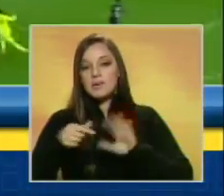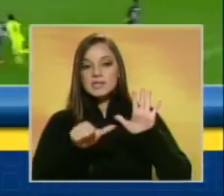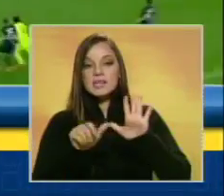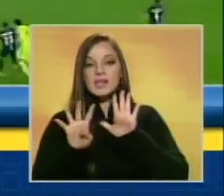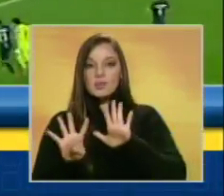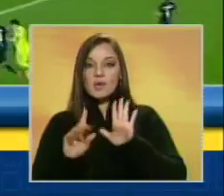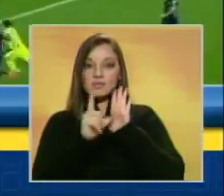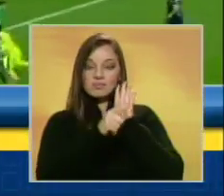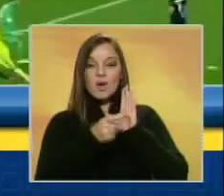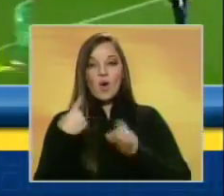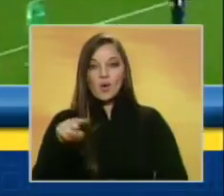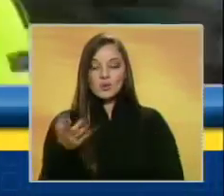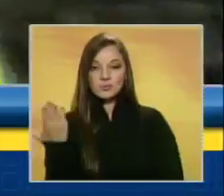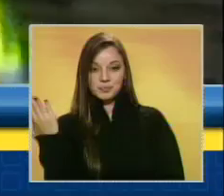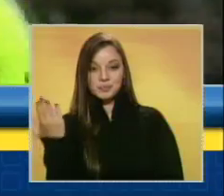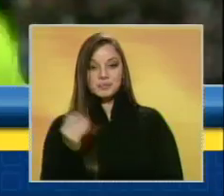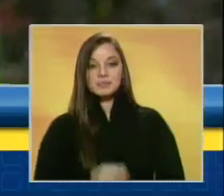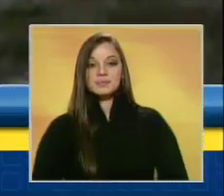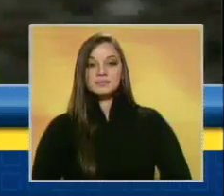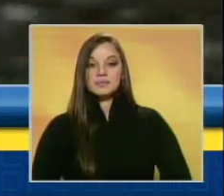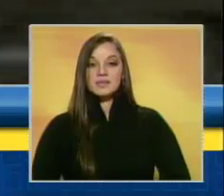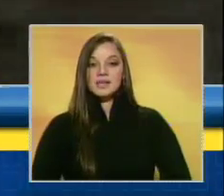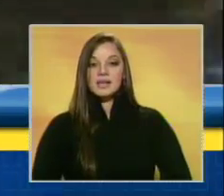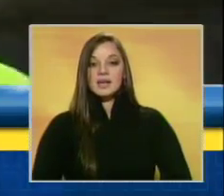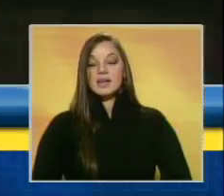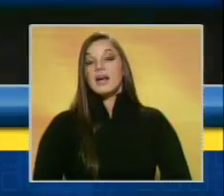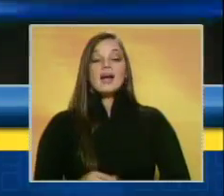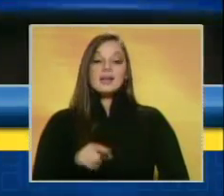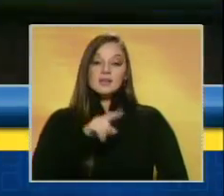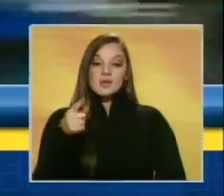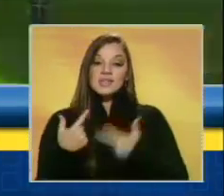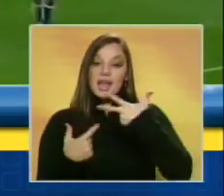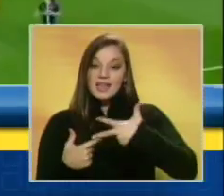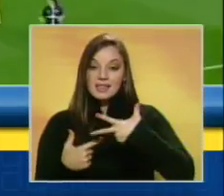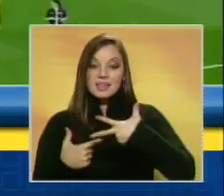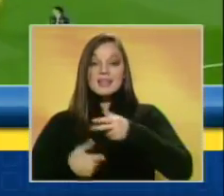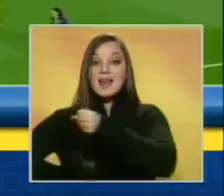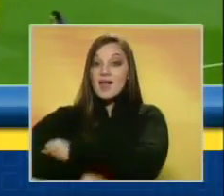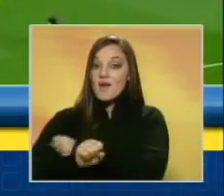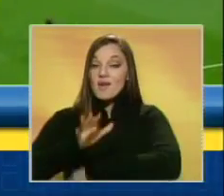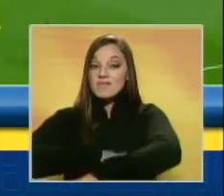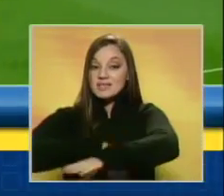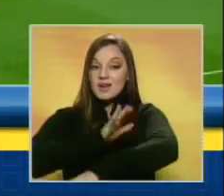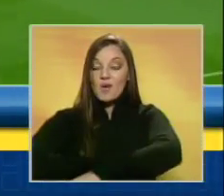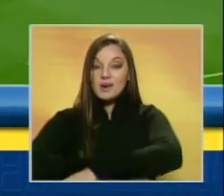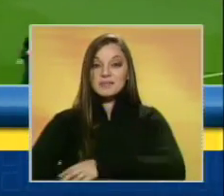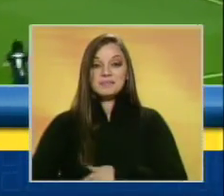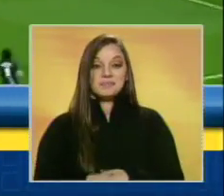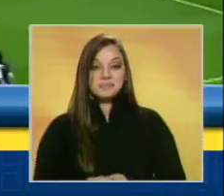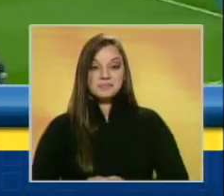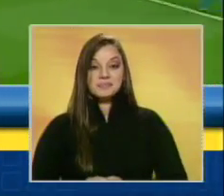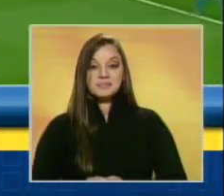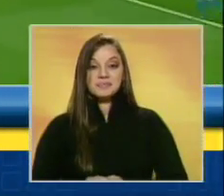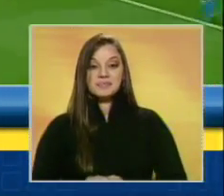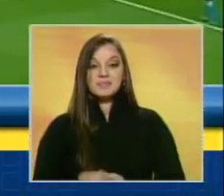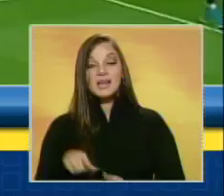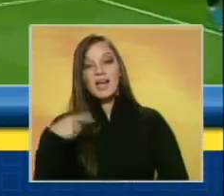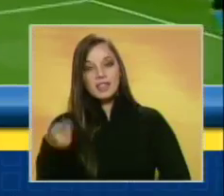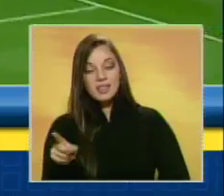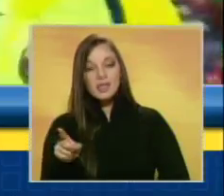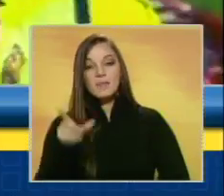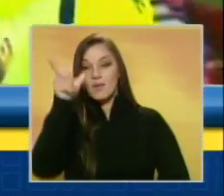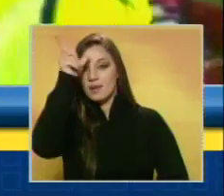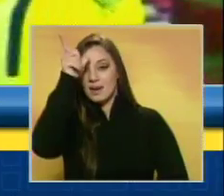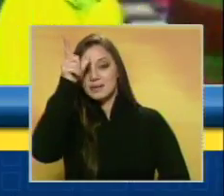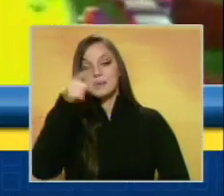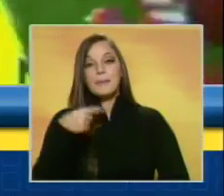Barça en Europa. El equipo francés descontó por medio de un autogol de Jeremy Mathieu al 82, pero no fue suficiente para evitar la primera